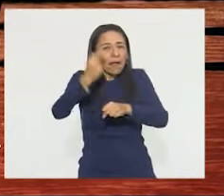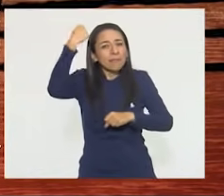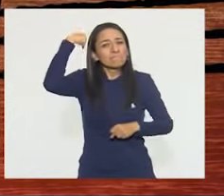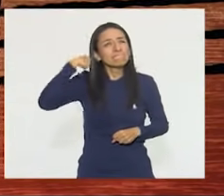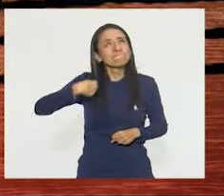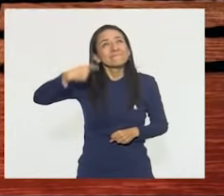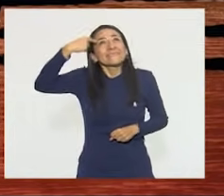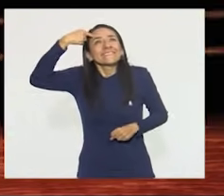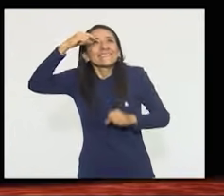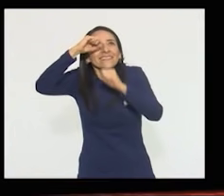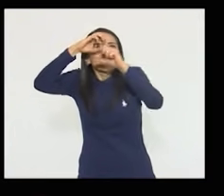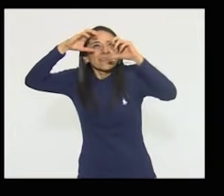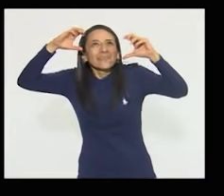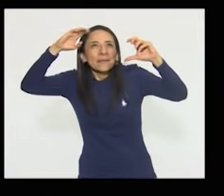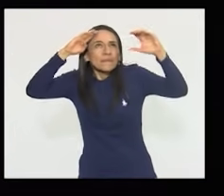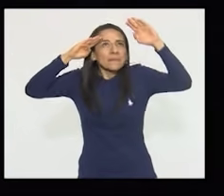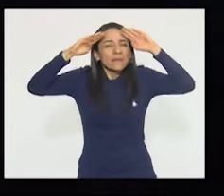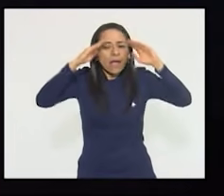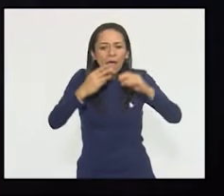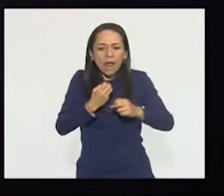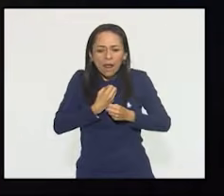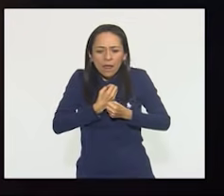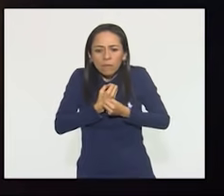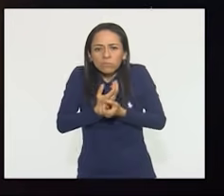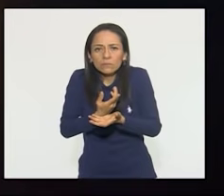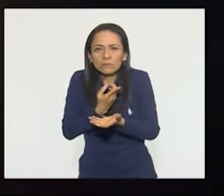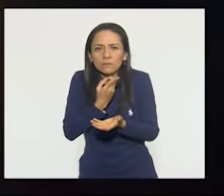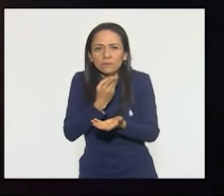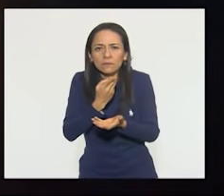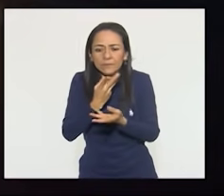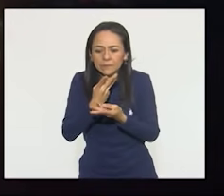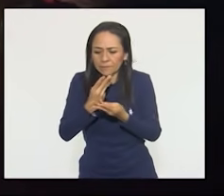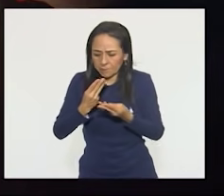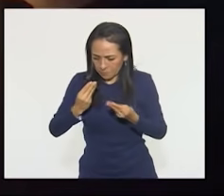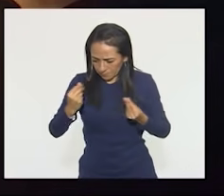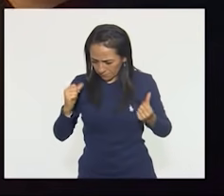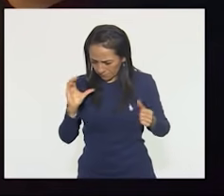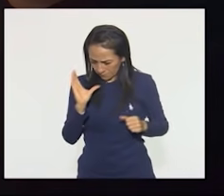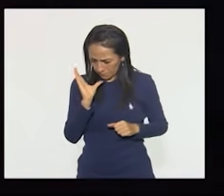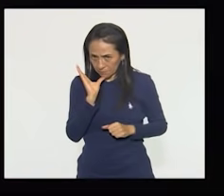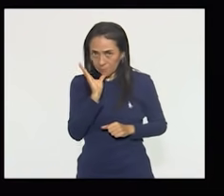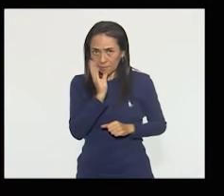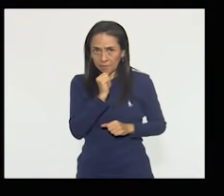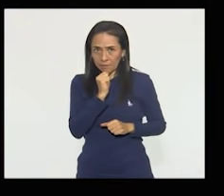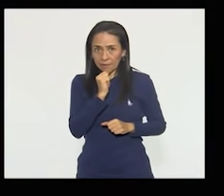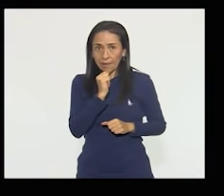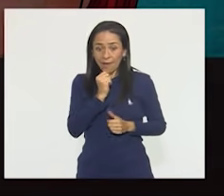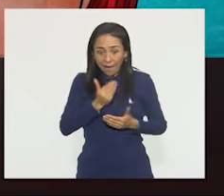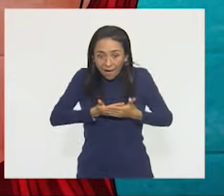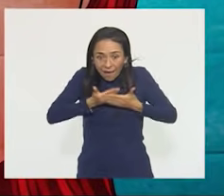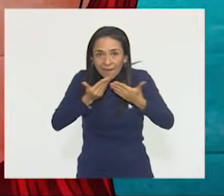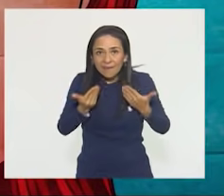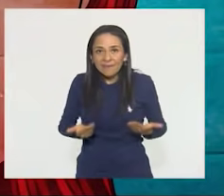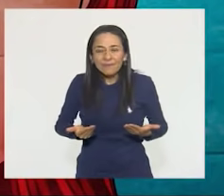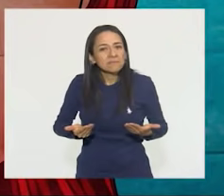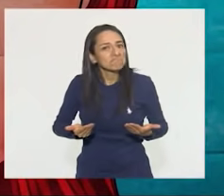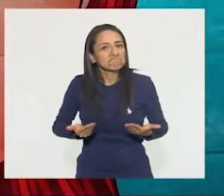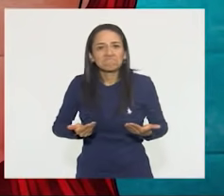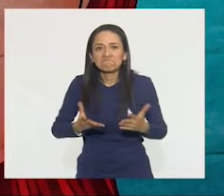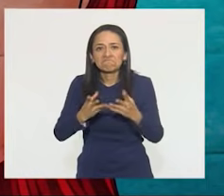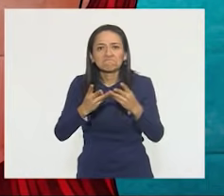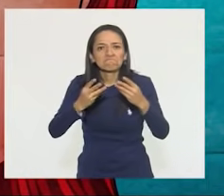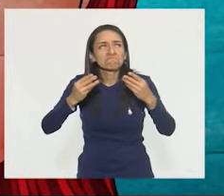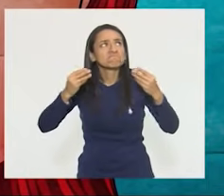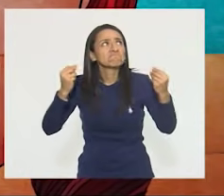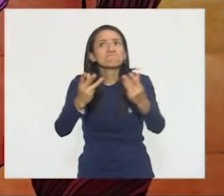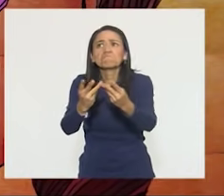nashuele tiquitos. Ni una suele de la chilis o ticaquis, pampa polito no patatoli. Huaca mozacua y pan campa